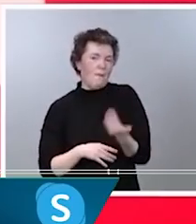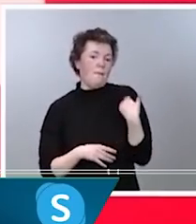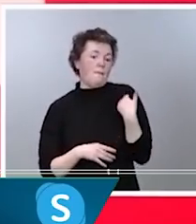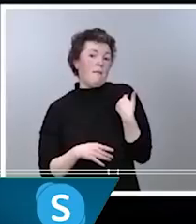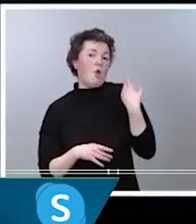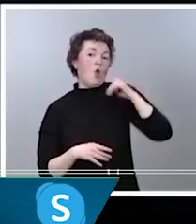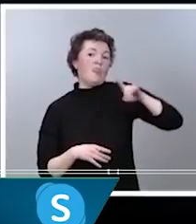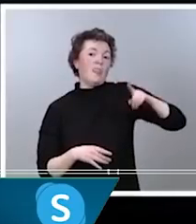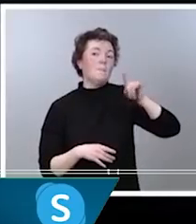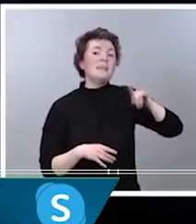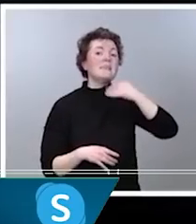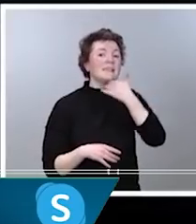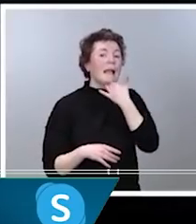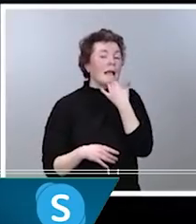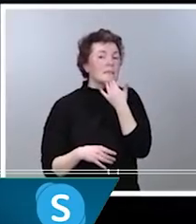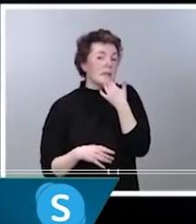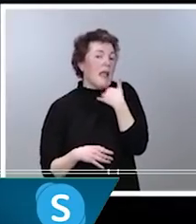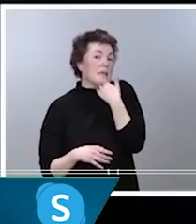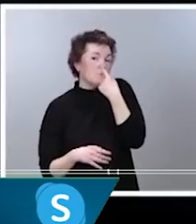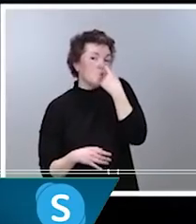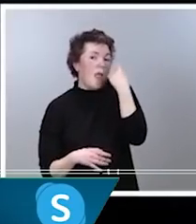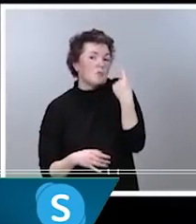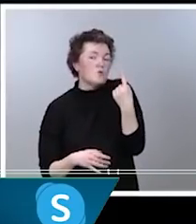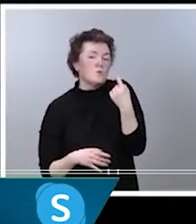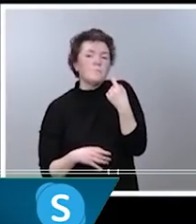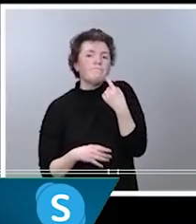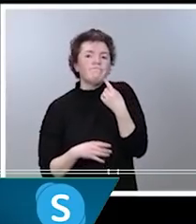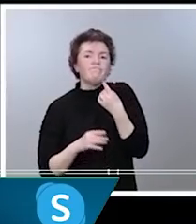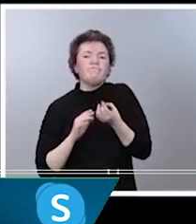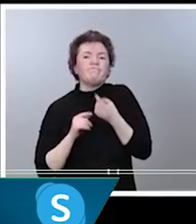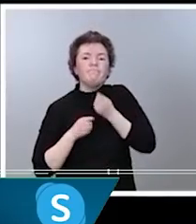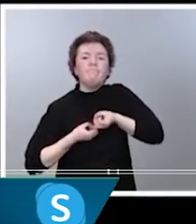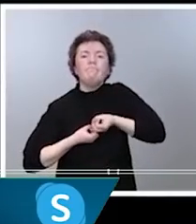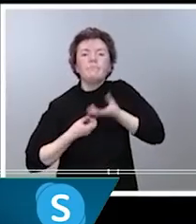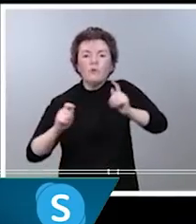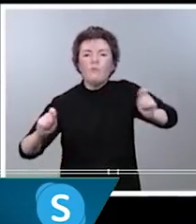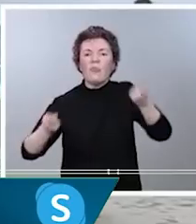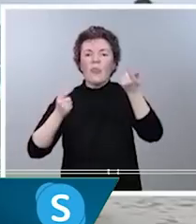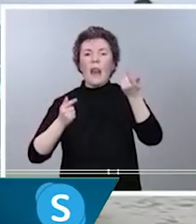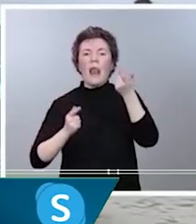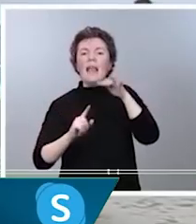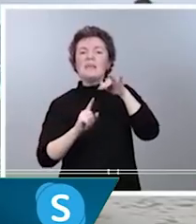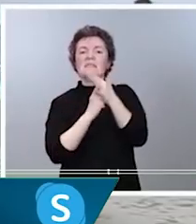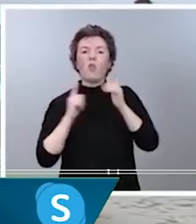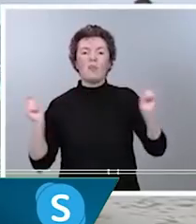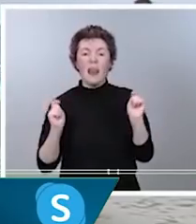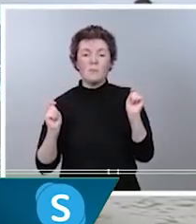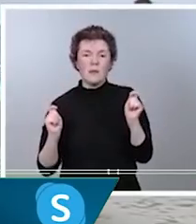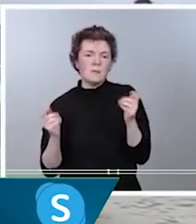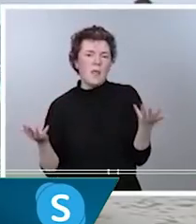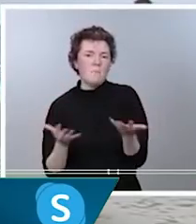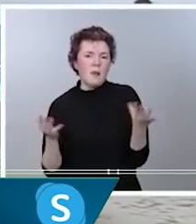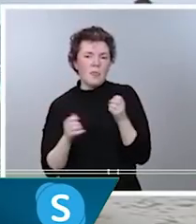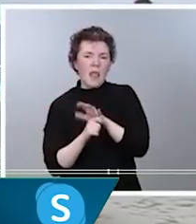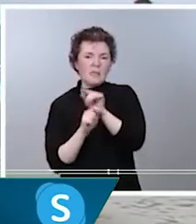para poder mantenerse en el poder, ¿no?, con la aprobación de Esquerra o con el favor de Esquerra para su aprobación